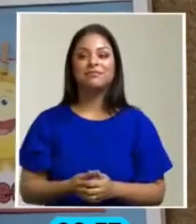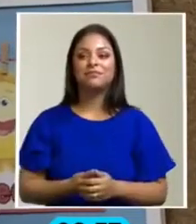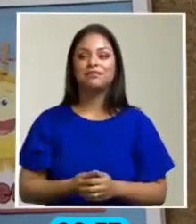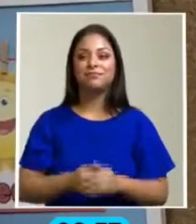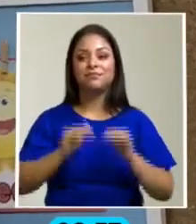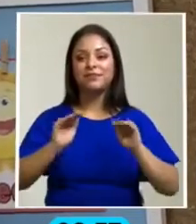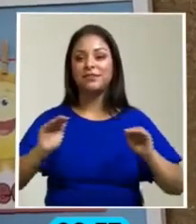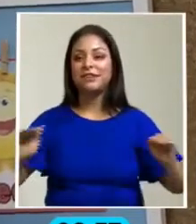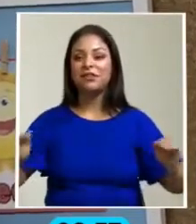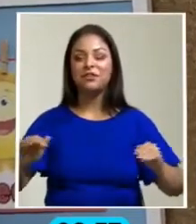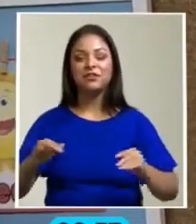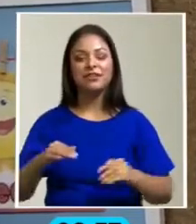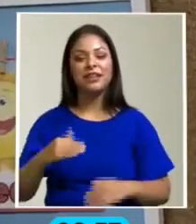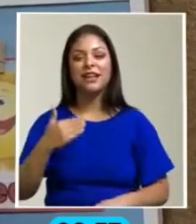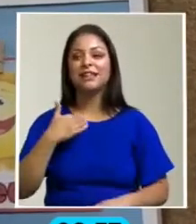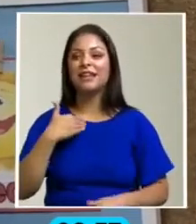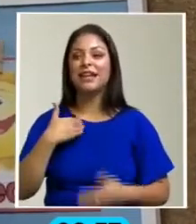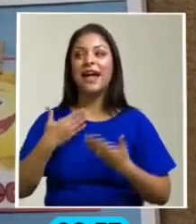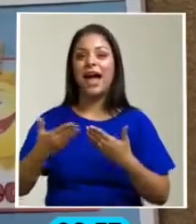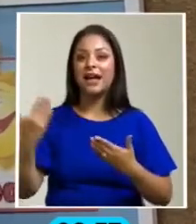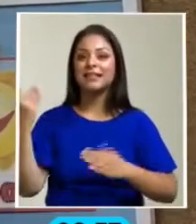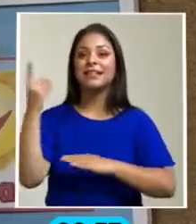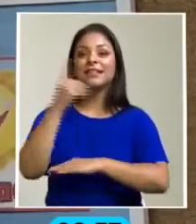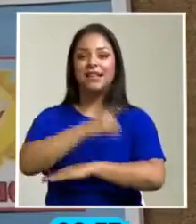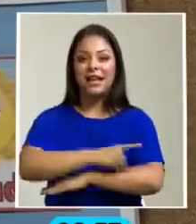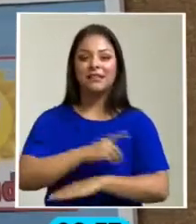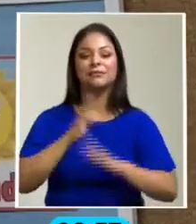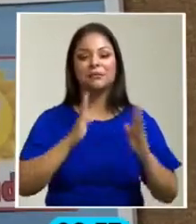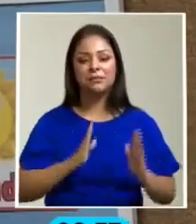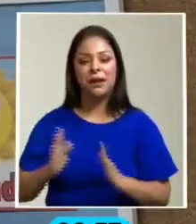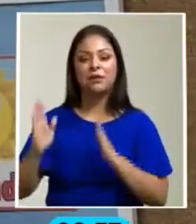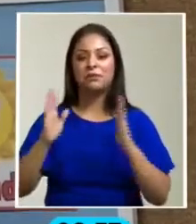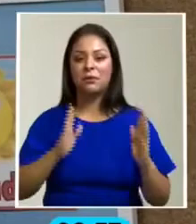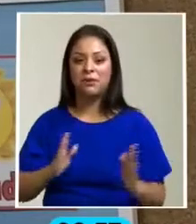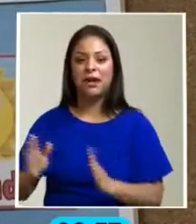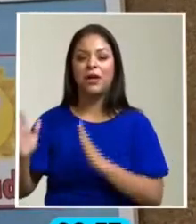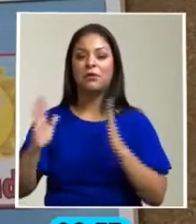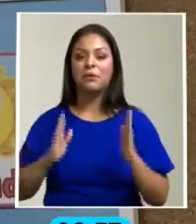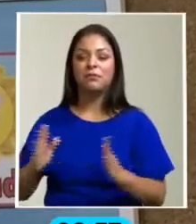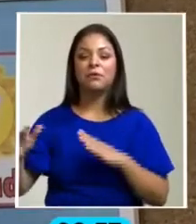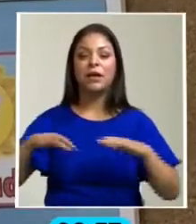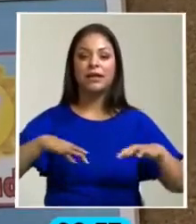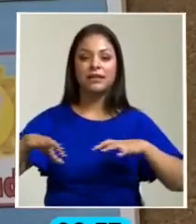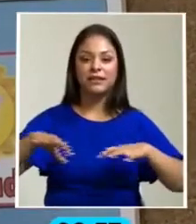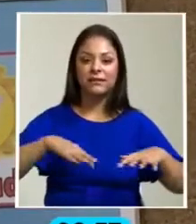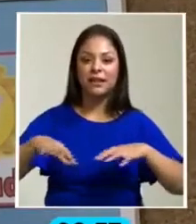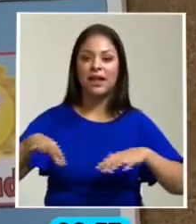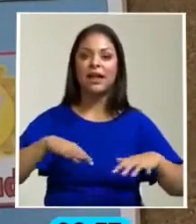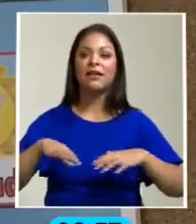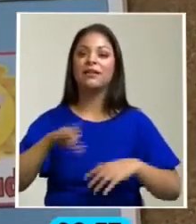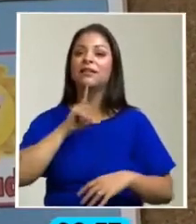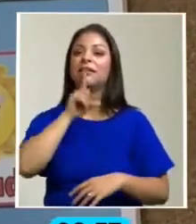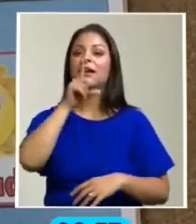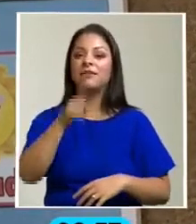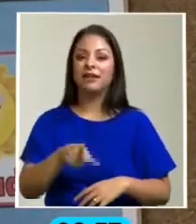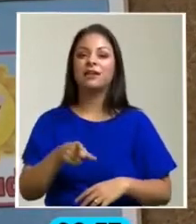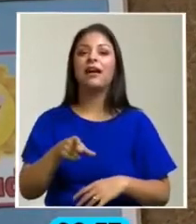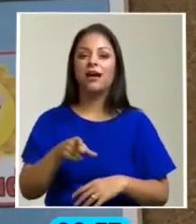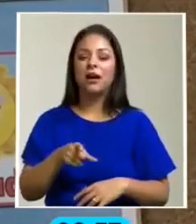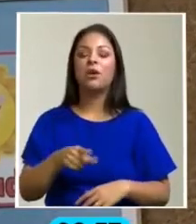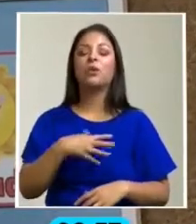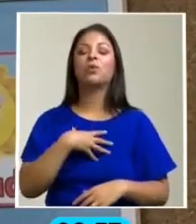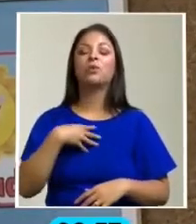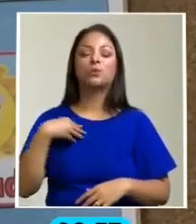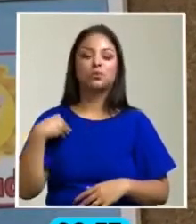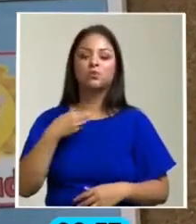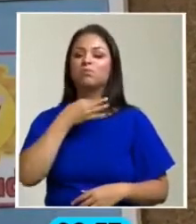niños tienen desde hace días de estarse preparando, de estar preparando las actividades, y de verdad ha sido un gusto, un